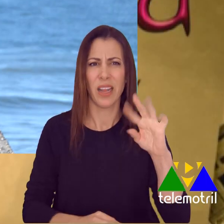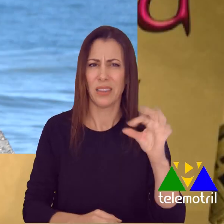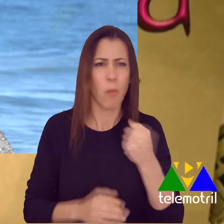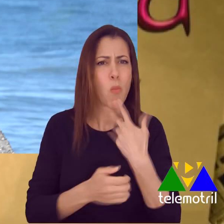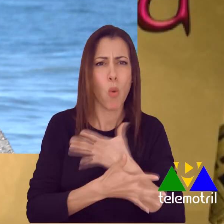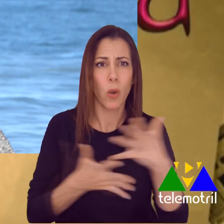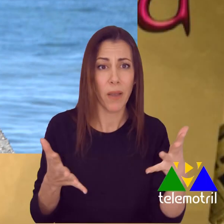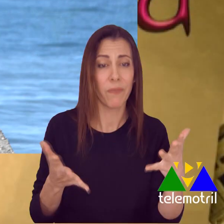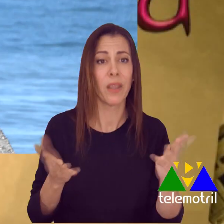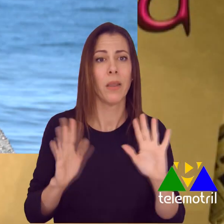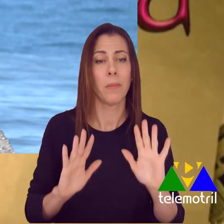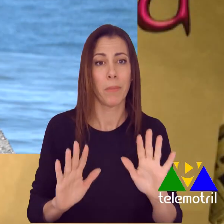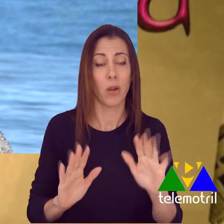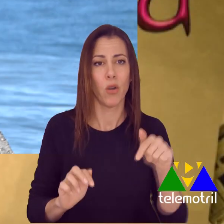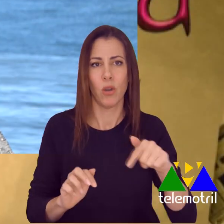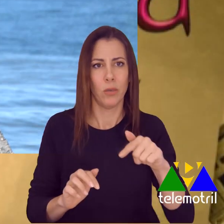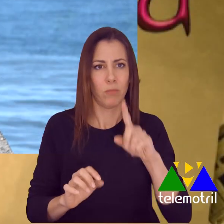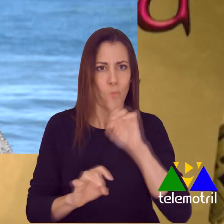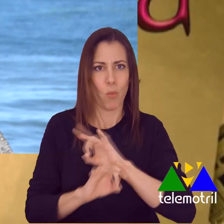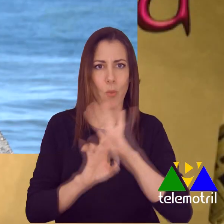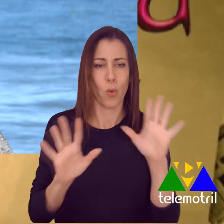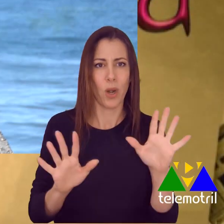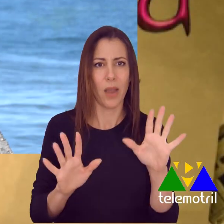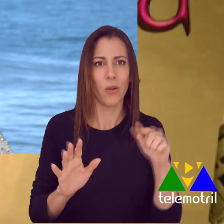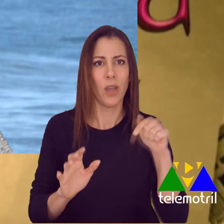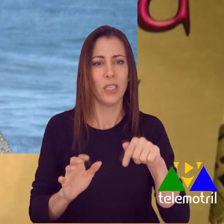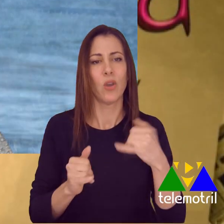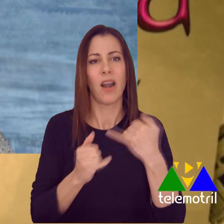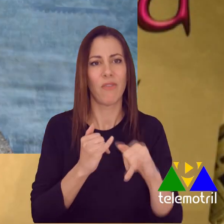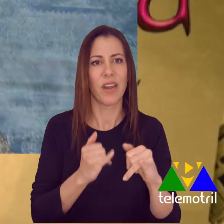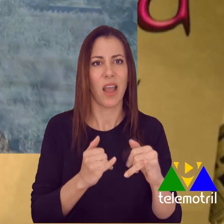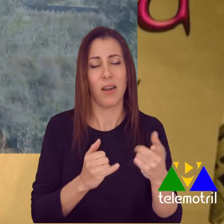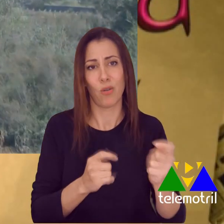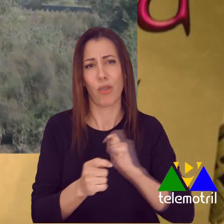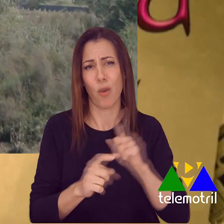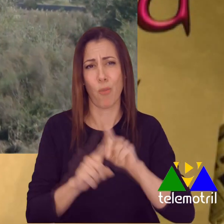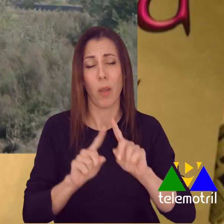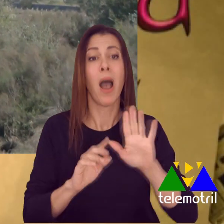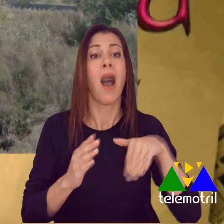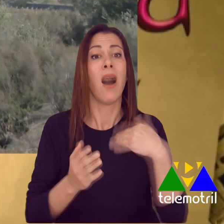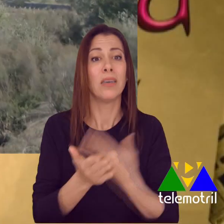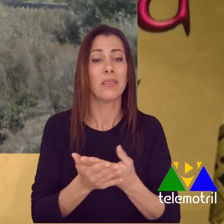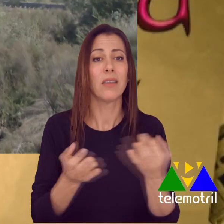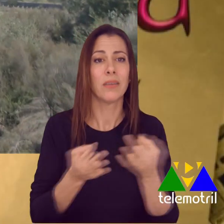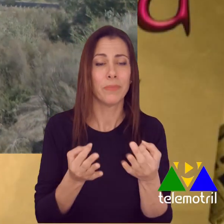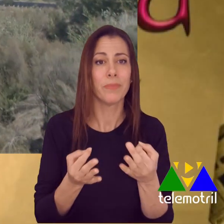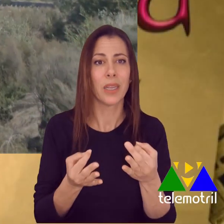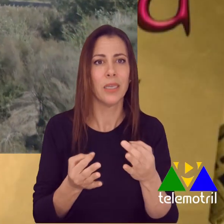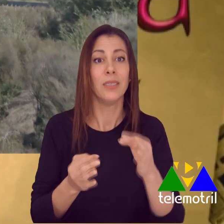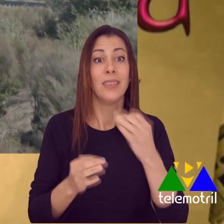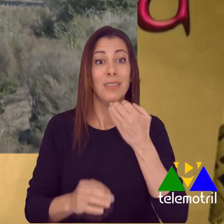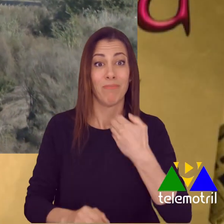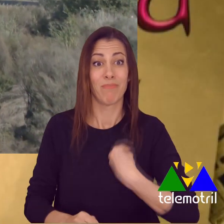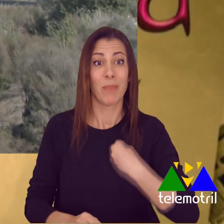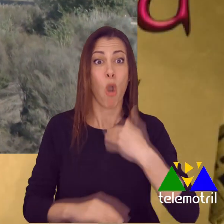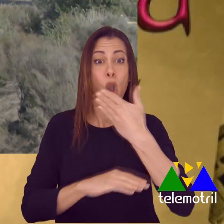grande y que evidentemente pues generaba pues problemas, hasta que ya se puso el término municipal de Motril en el